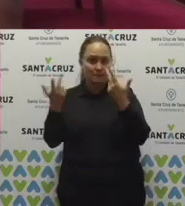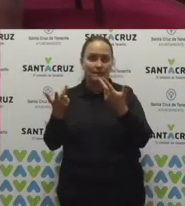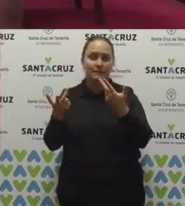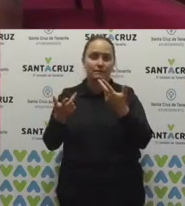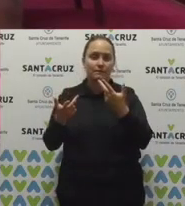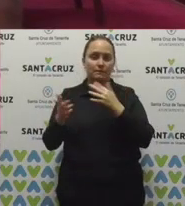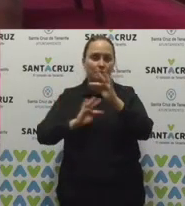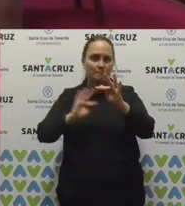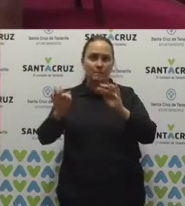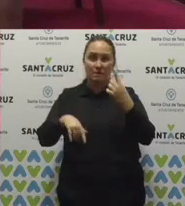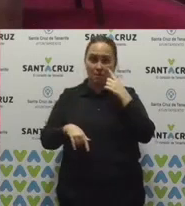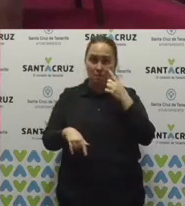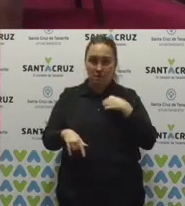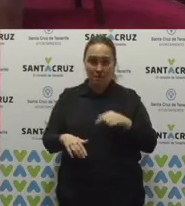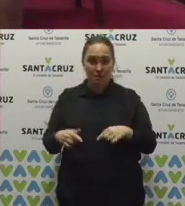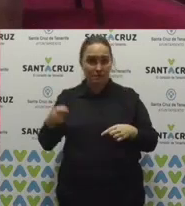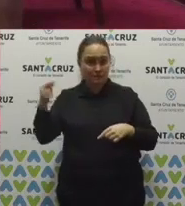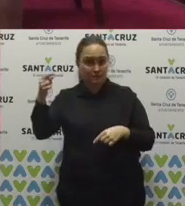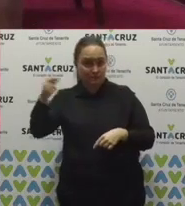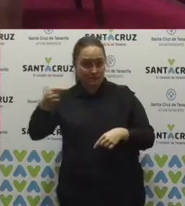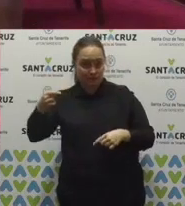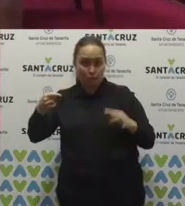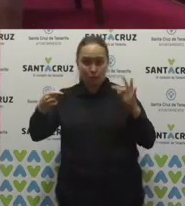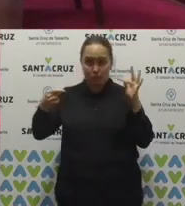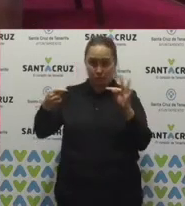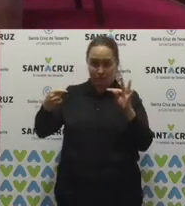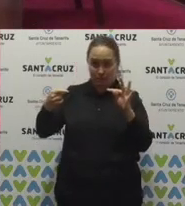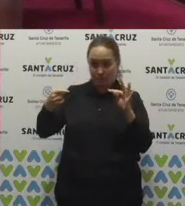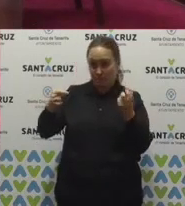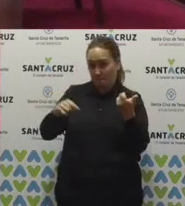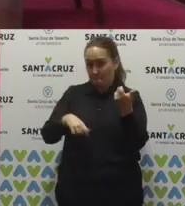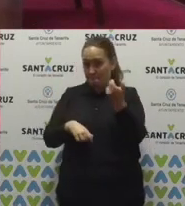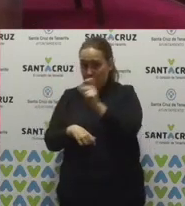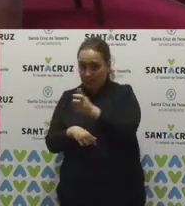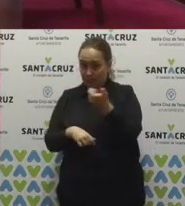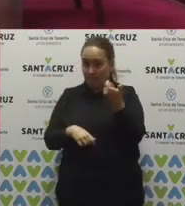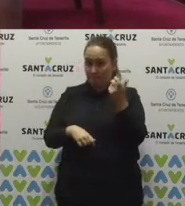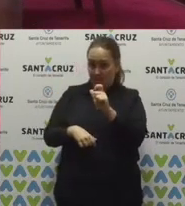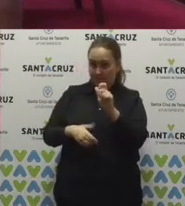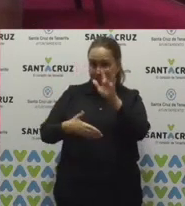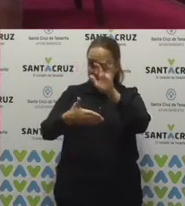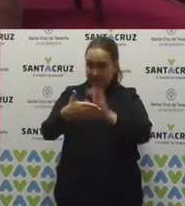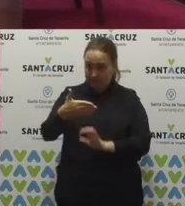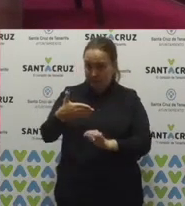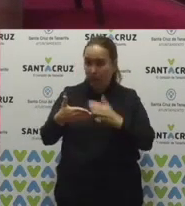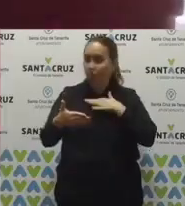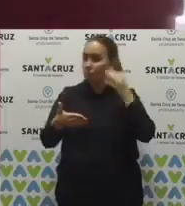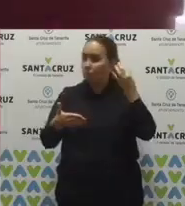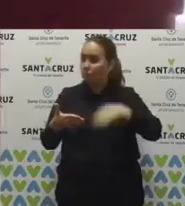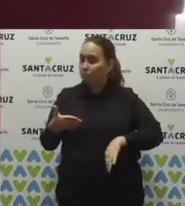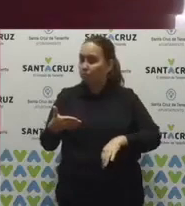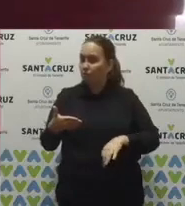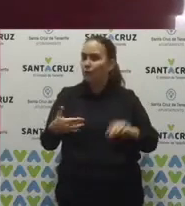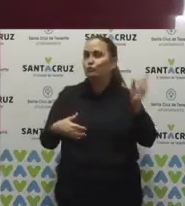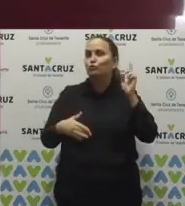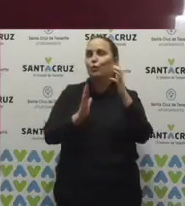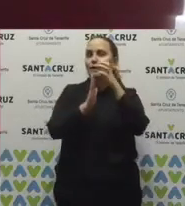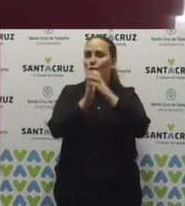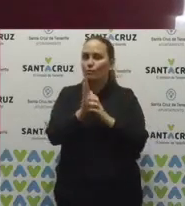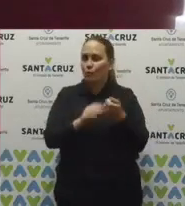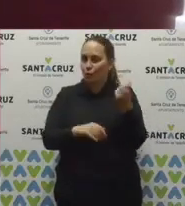de los pros y los contras añadiendo pros y contras en lugar de solo reducción de